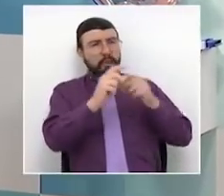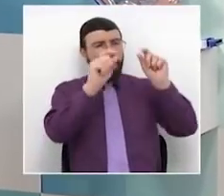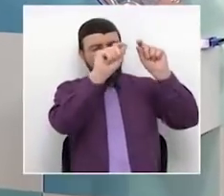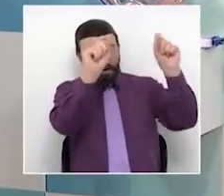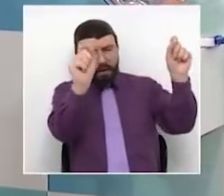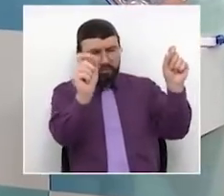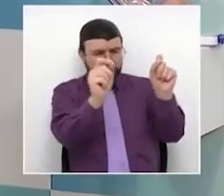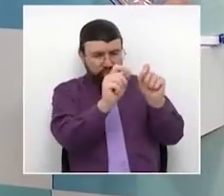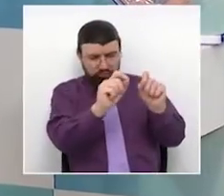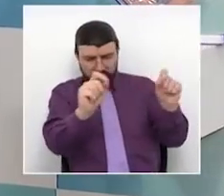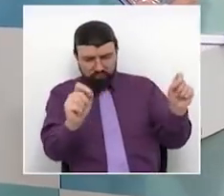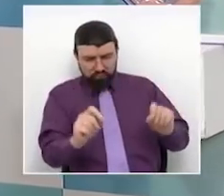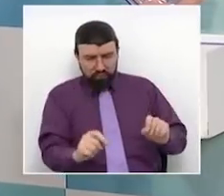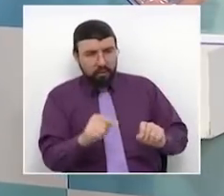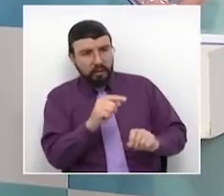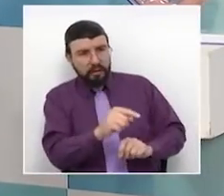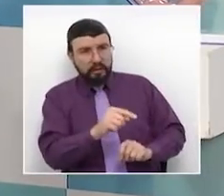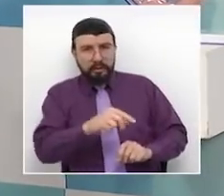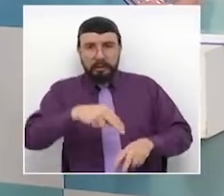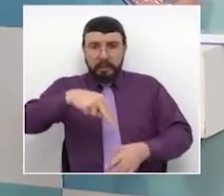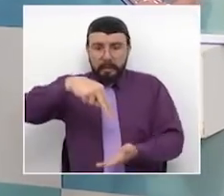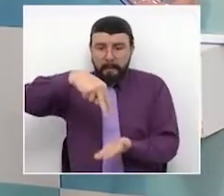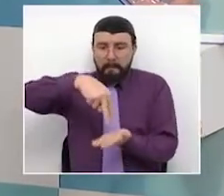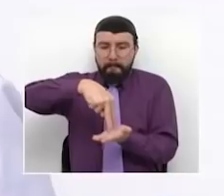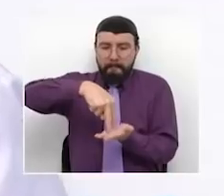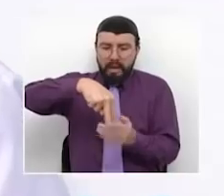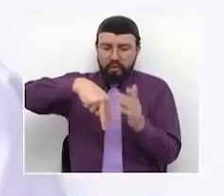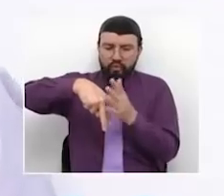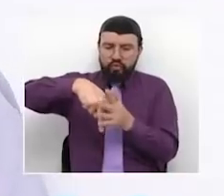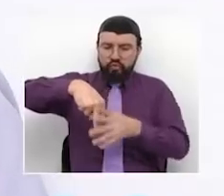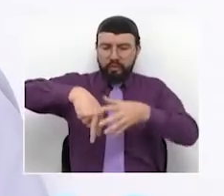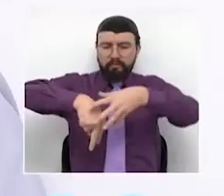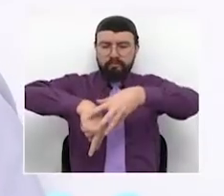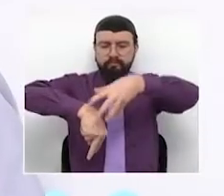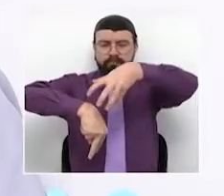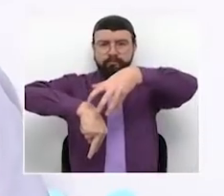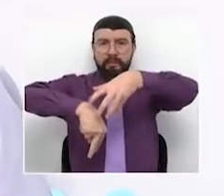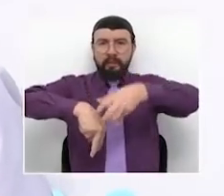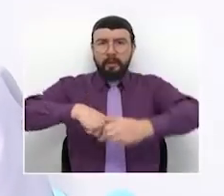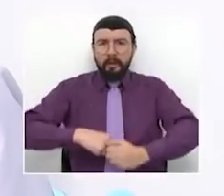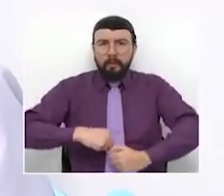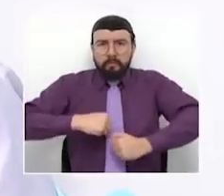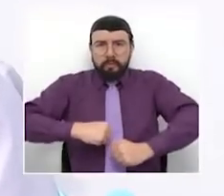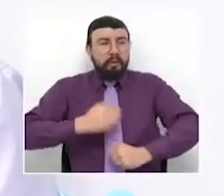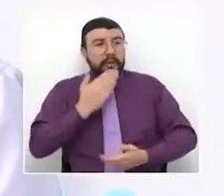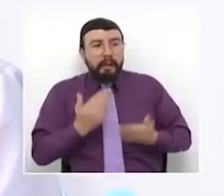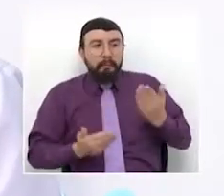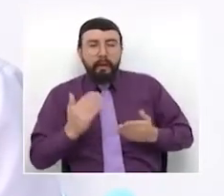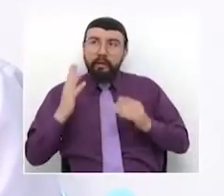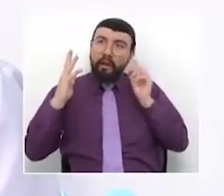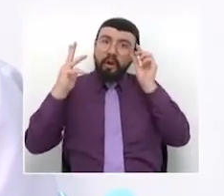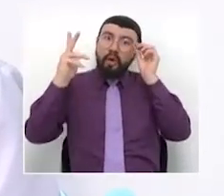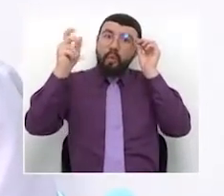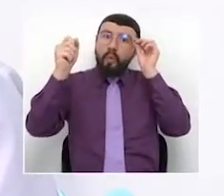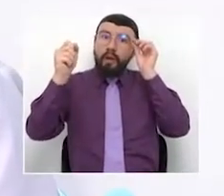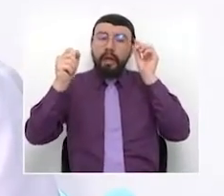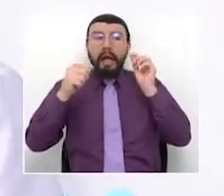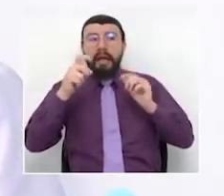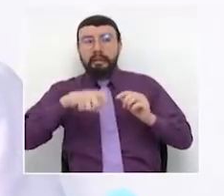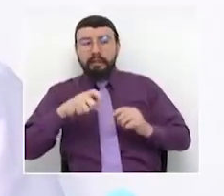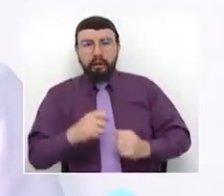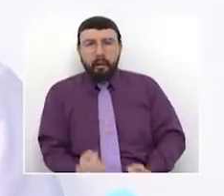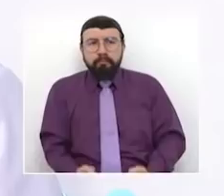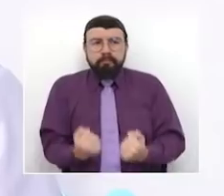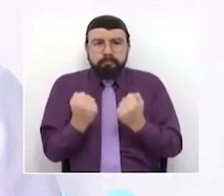estructura que soporta el peso de él. De acuerdo a la altura, él debe de soportar tantos kilos.